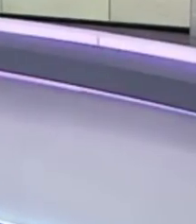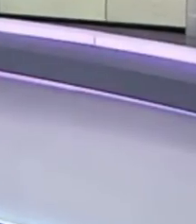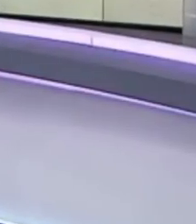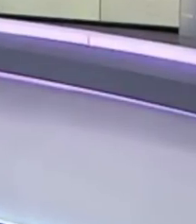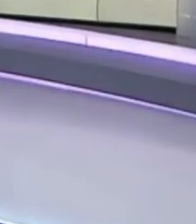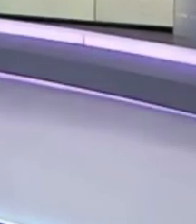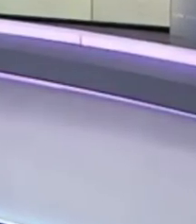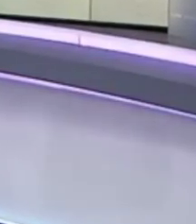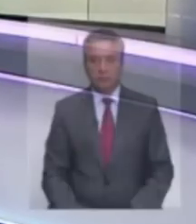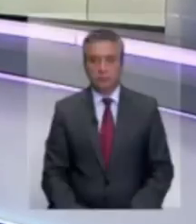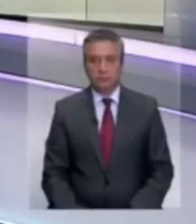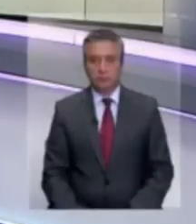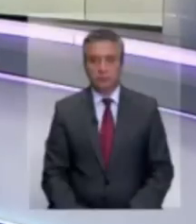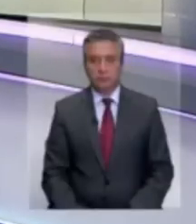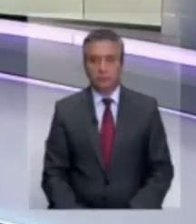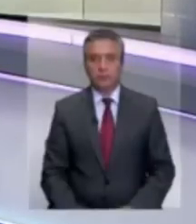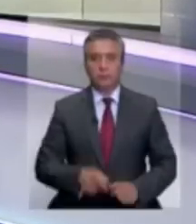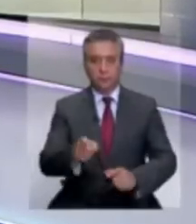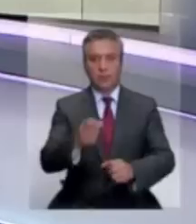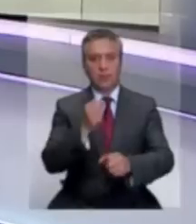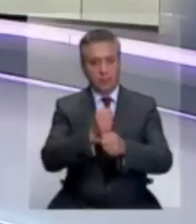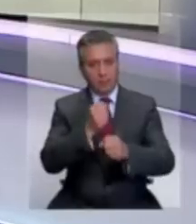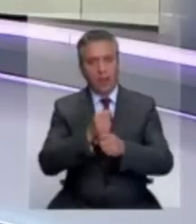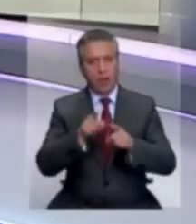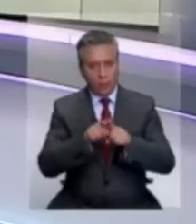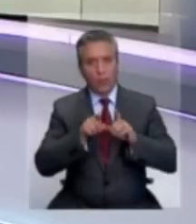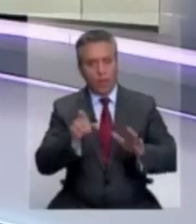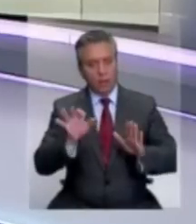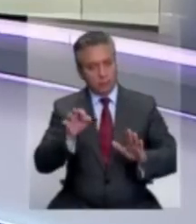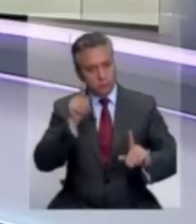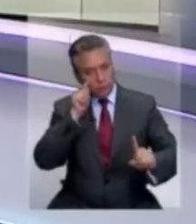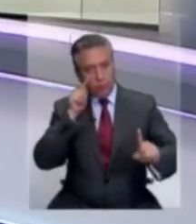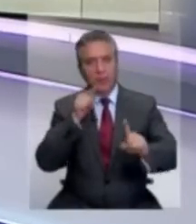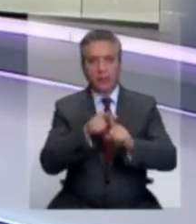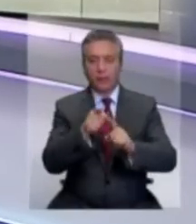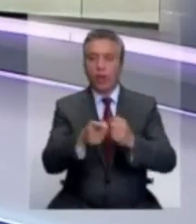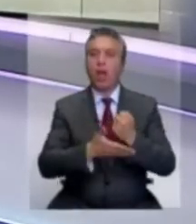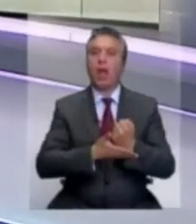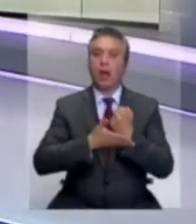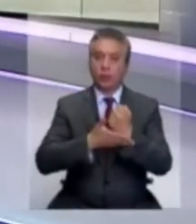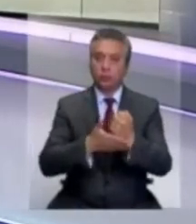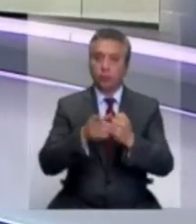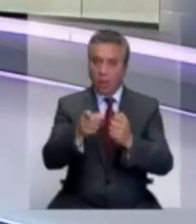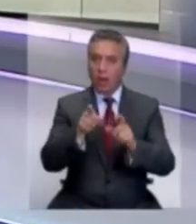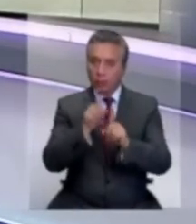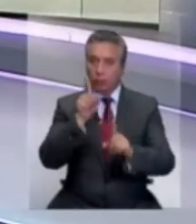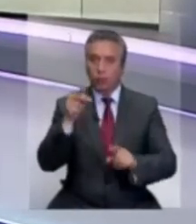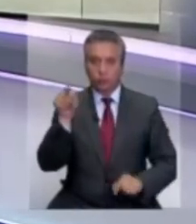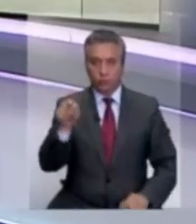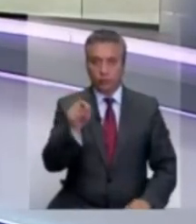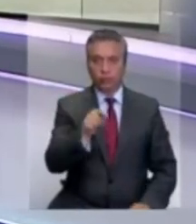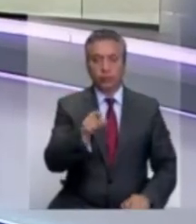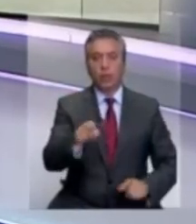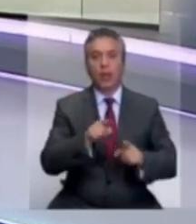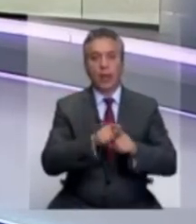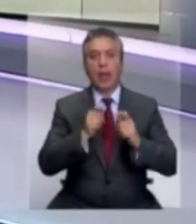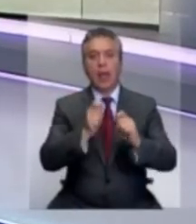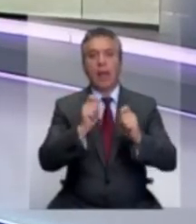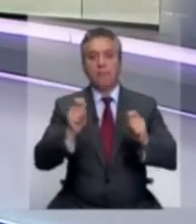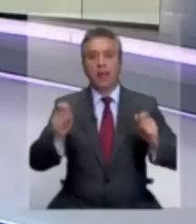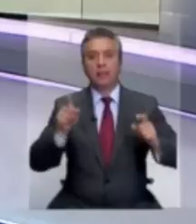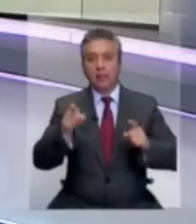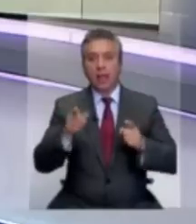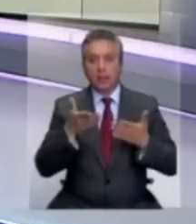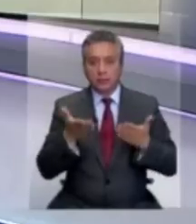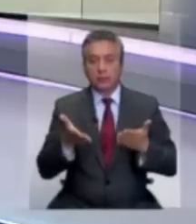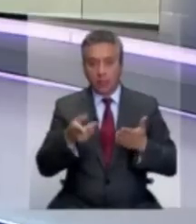además juntar sus mejores trabajos por un noble objetivo que es ir en ayuda de uno de los suyos en la campaña solidaria de fotógrafos y reporteros